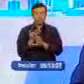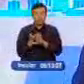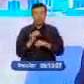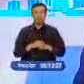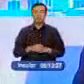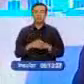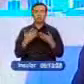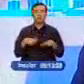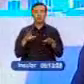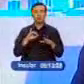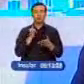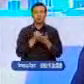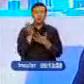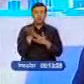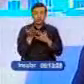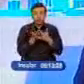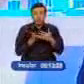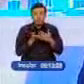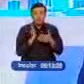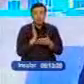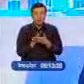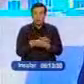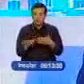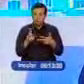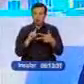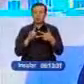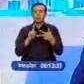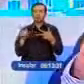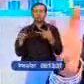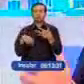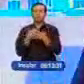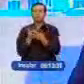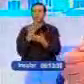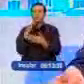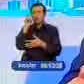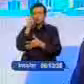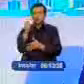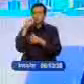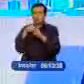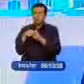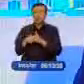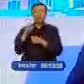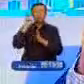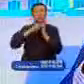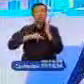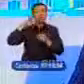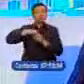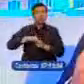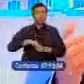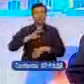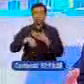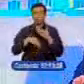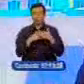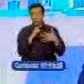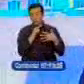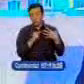a eliminar las juntas intermedias de escrutinio, planteando también, obviamente, las auditorías y empresas del registro electoral. Por tanto, todos estos